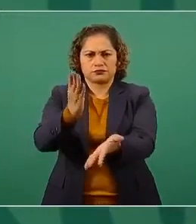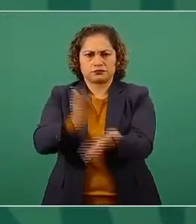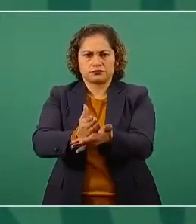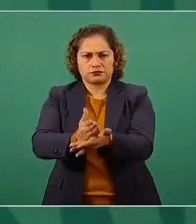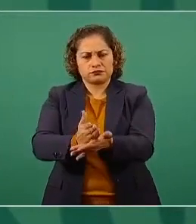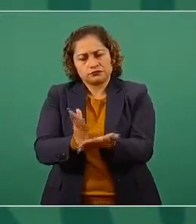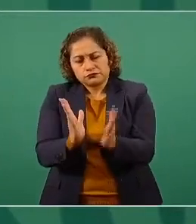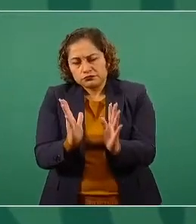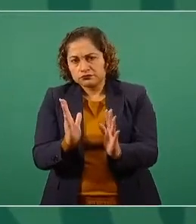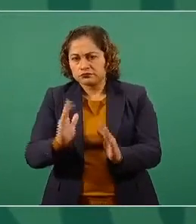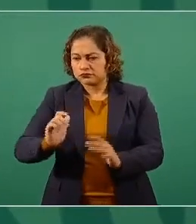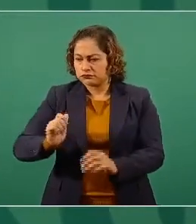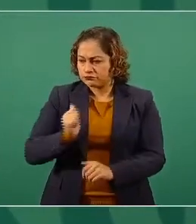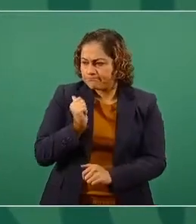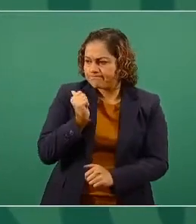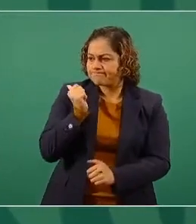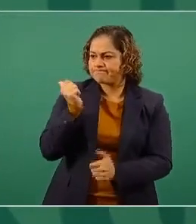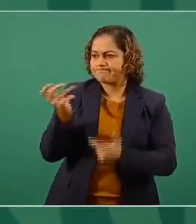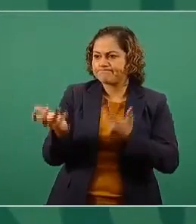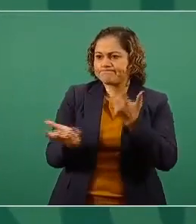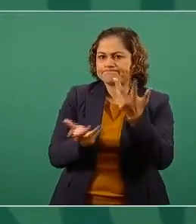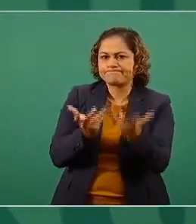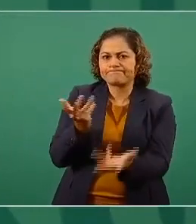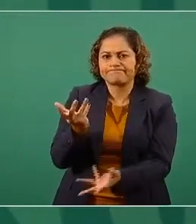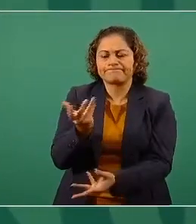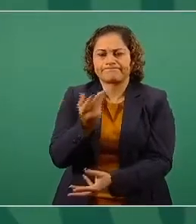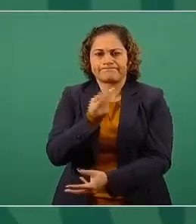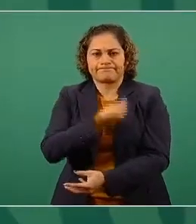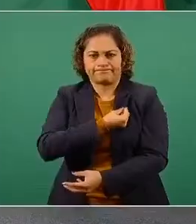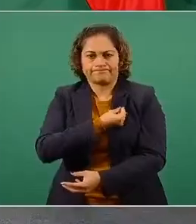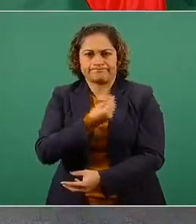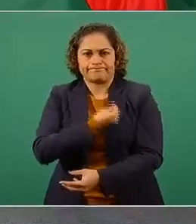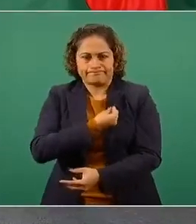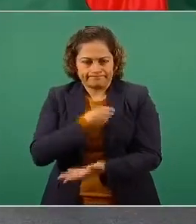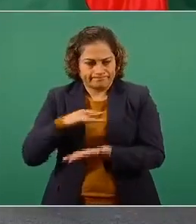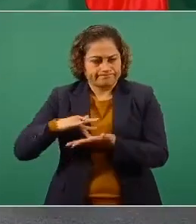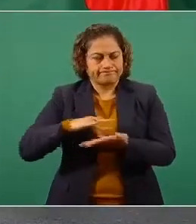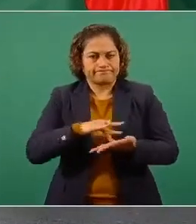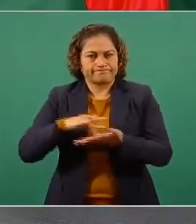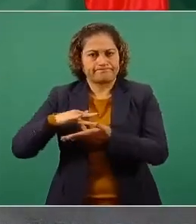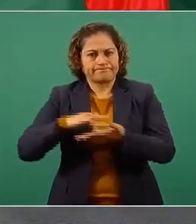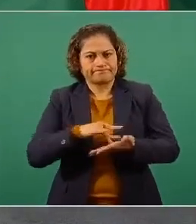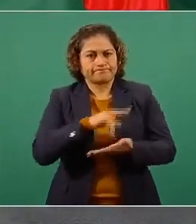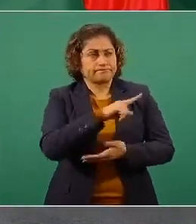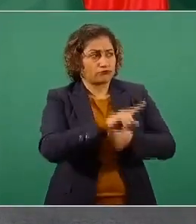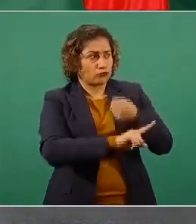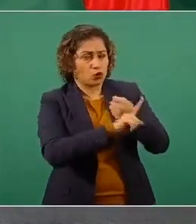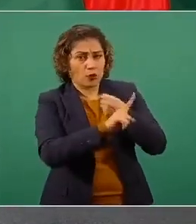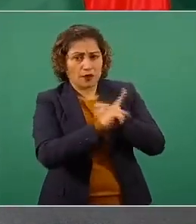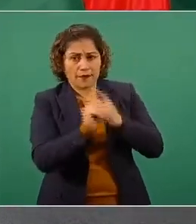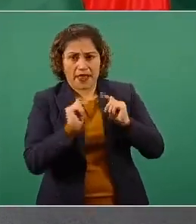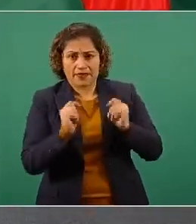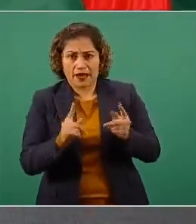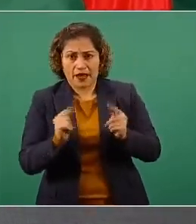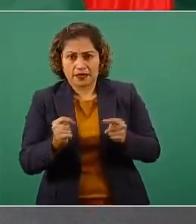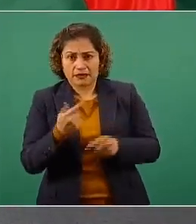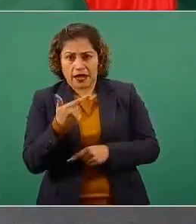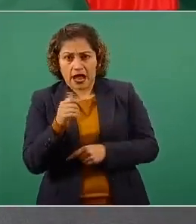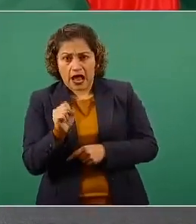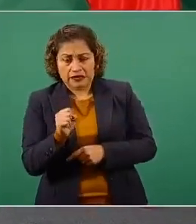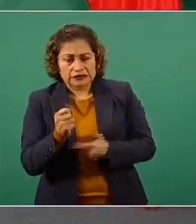Estados Unidos. Decirle a los mexicanos que no va a aumentar el precio de la energía eléctrica, que lo que sí